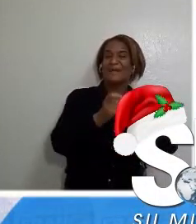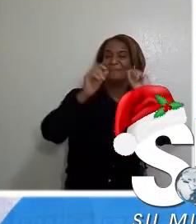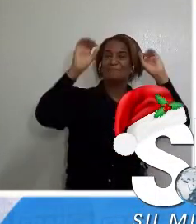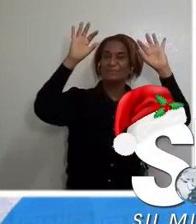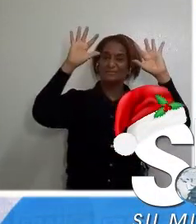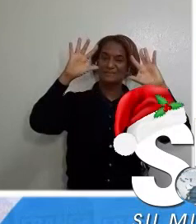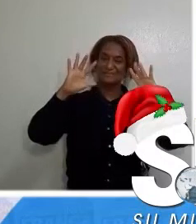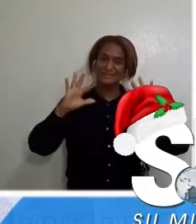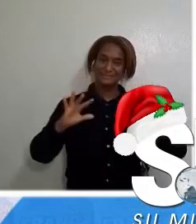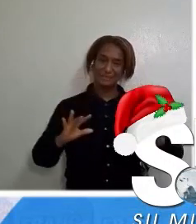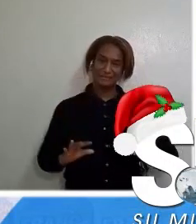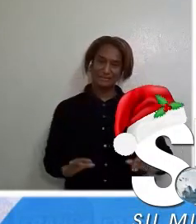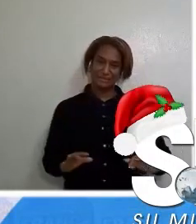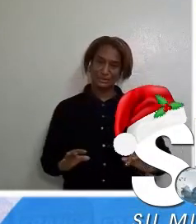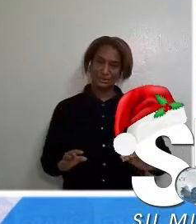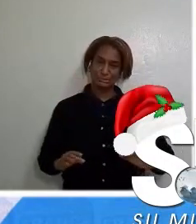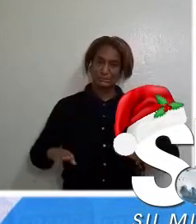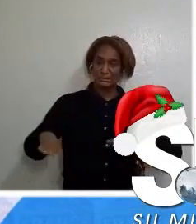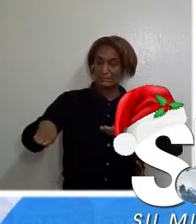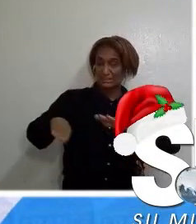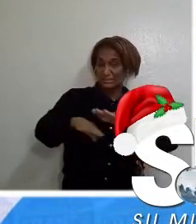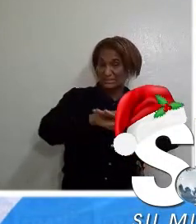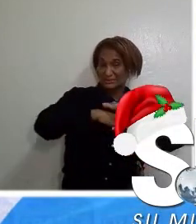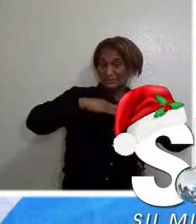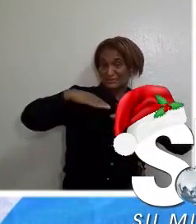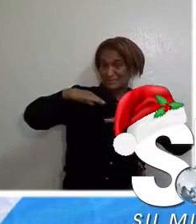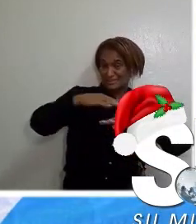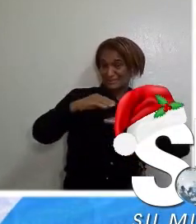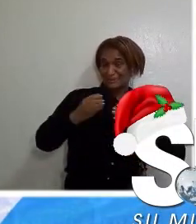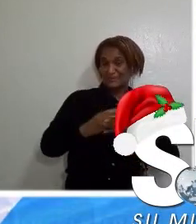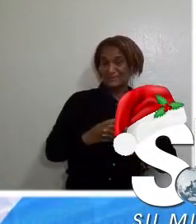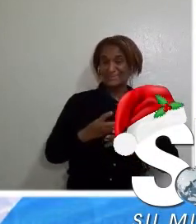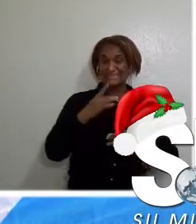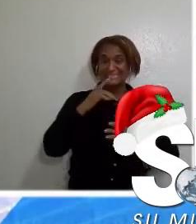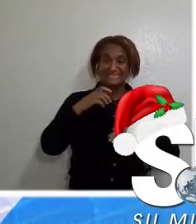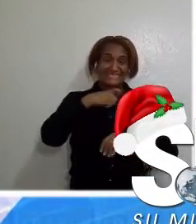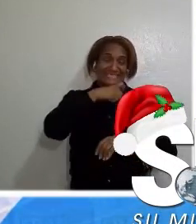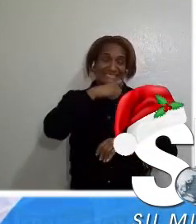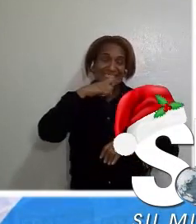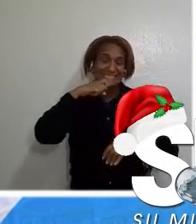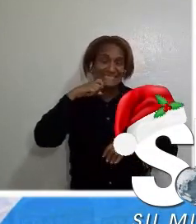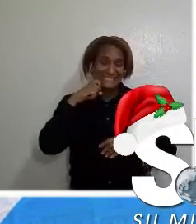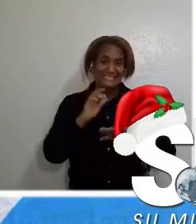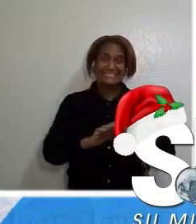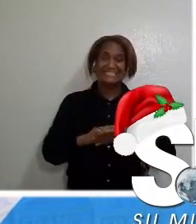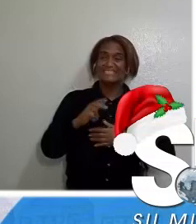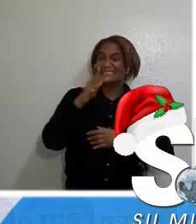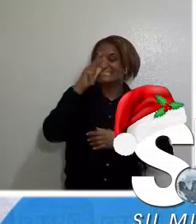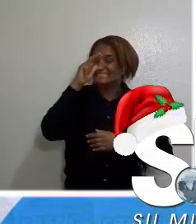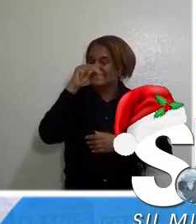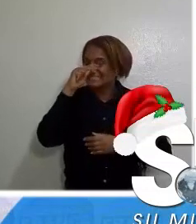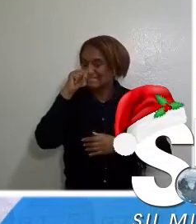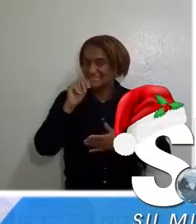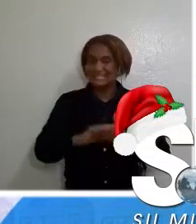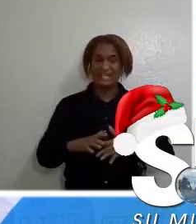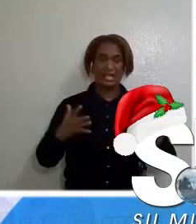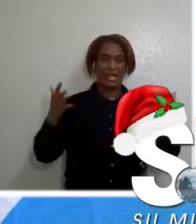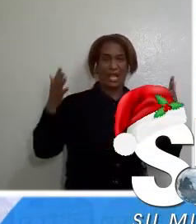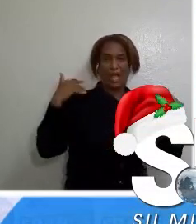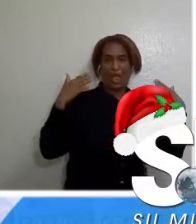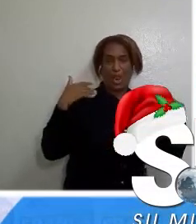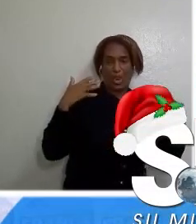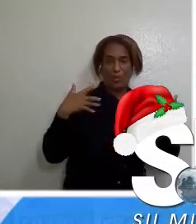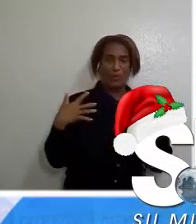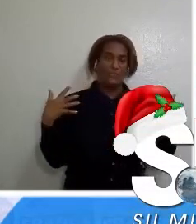repleto de creyentes en la fe cristiana en la fe evangélica Y eso esos que van